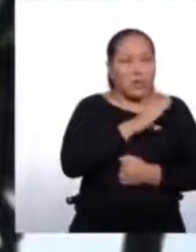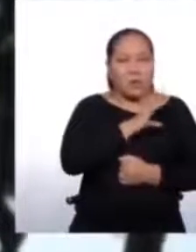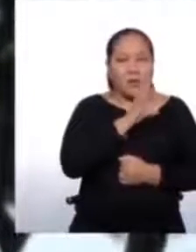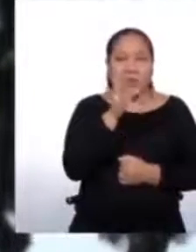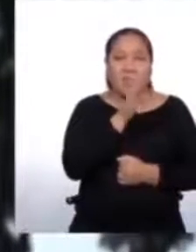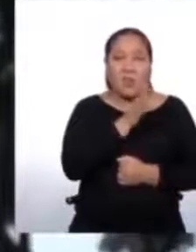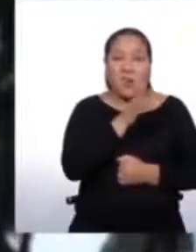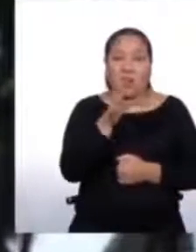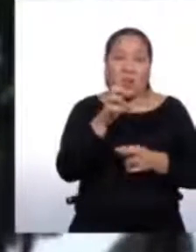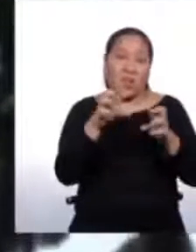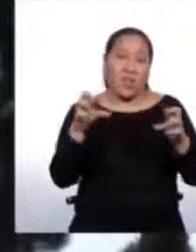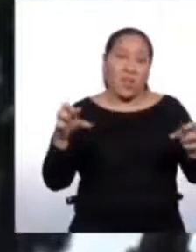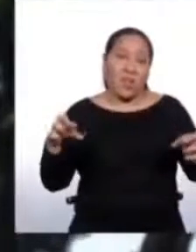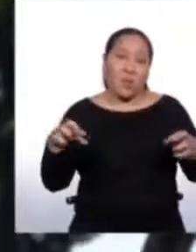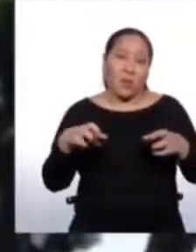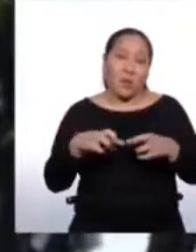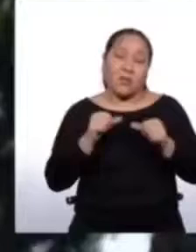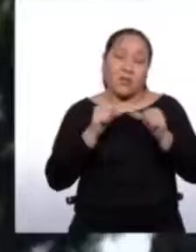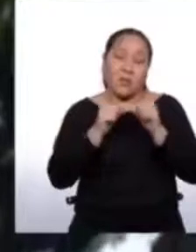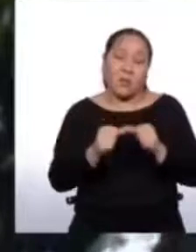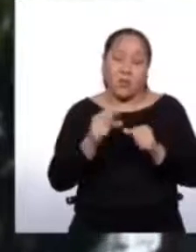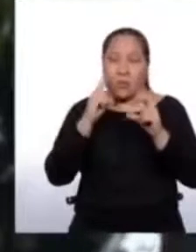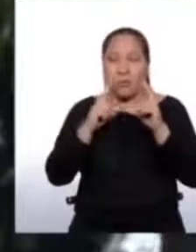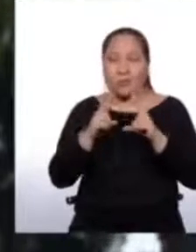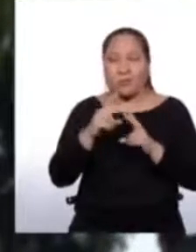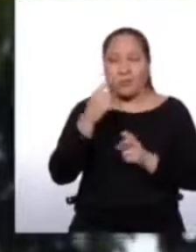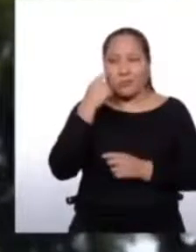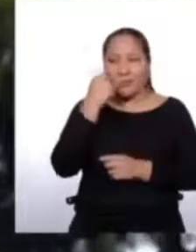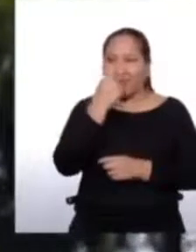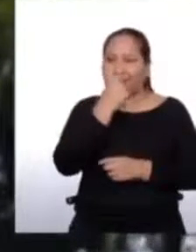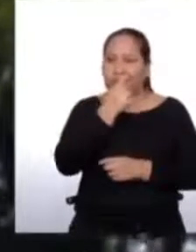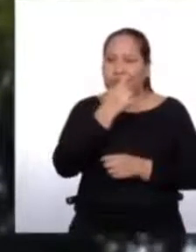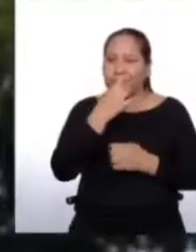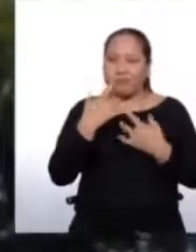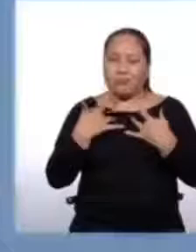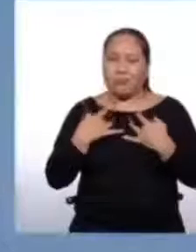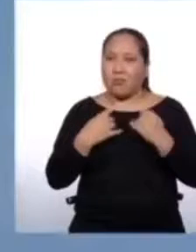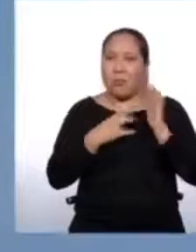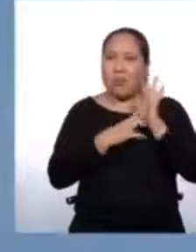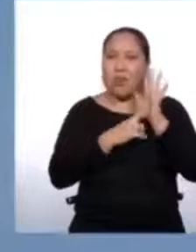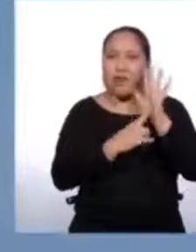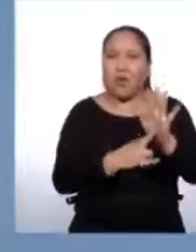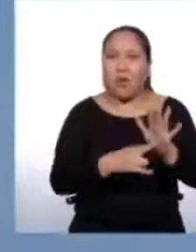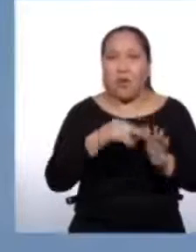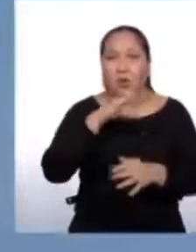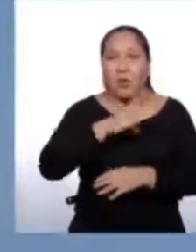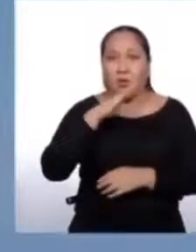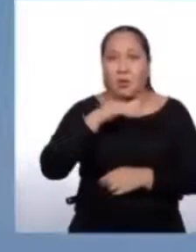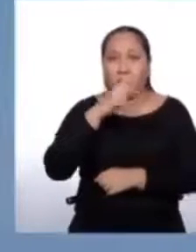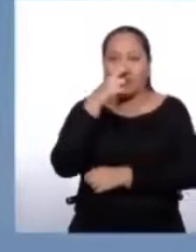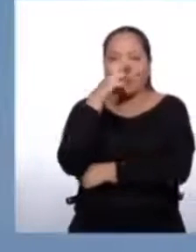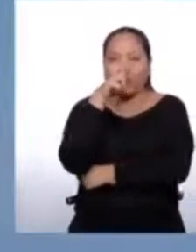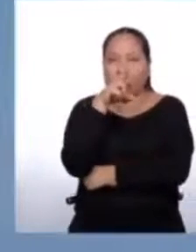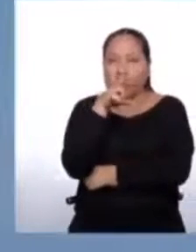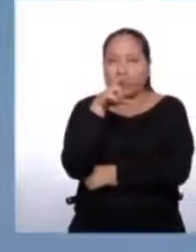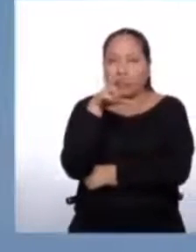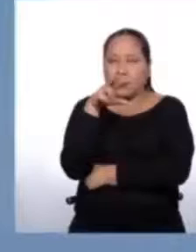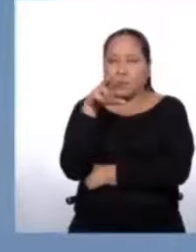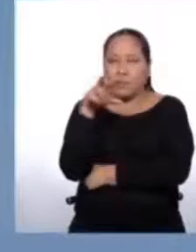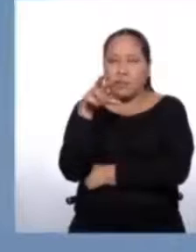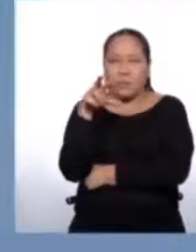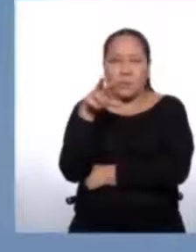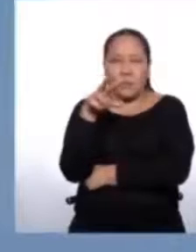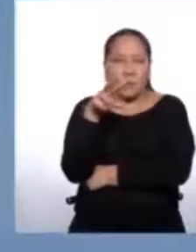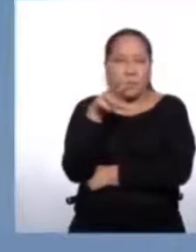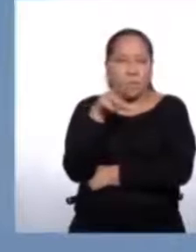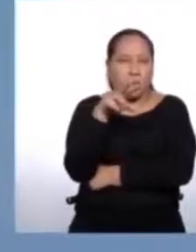su mirada había perdido la inocencia. Ya no era el reflejo del mundo, sino un órgano vigilante que cala,